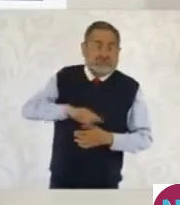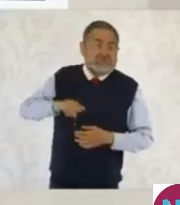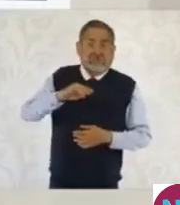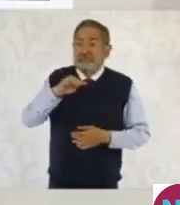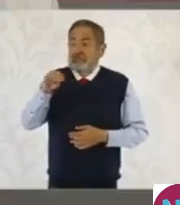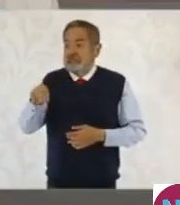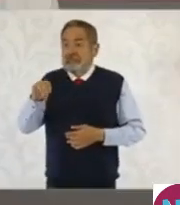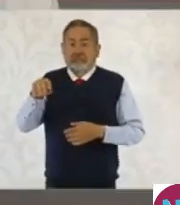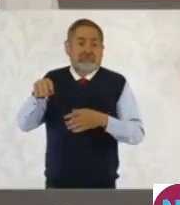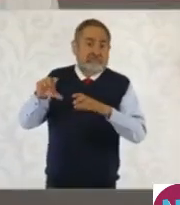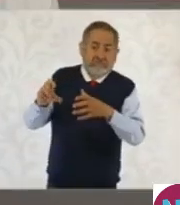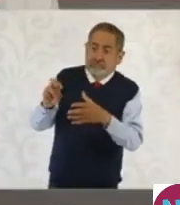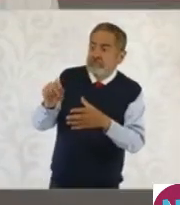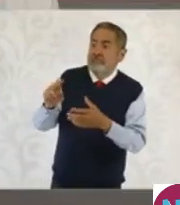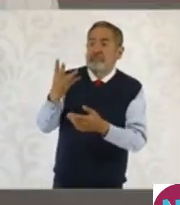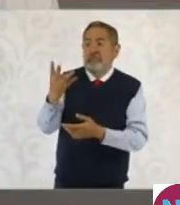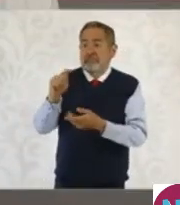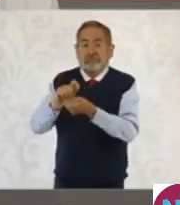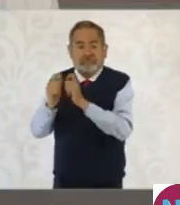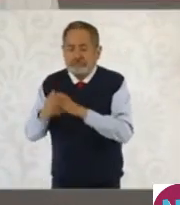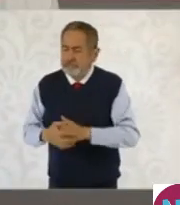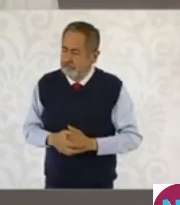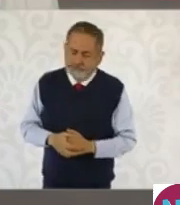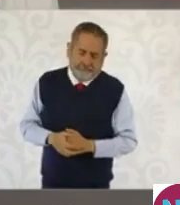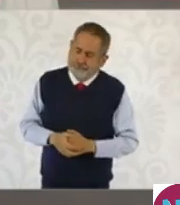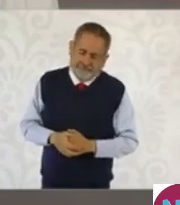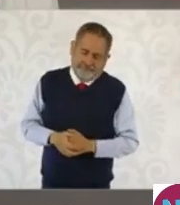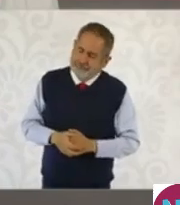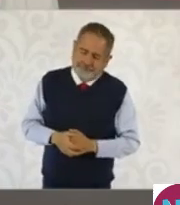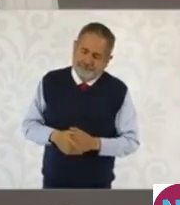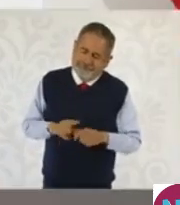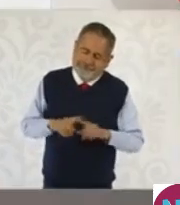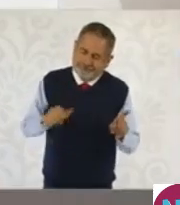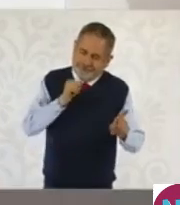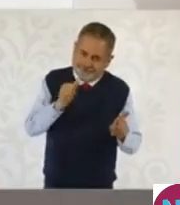coalición, pues no tanto, ¿verdad? Ahora vamos a ver Veracruz.